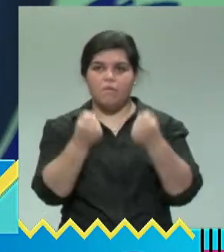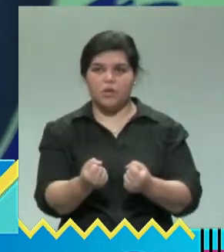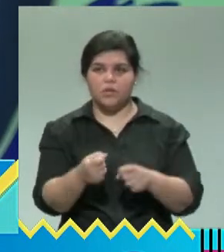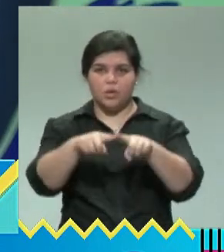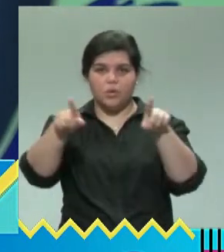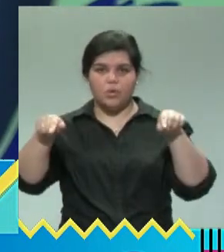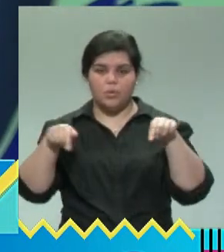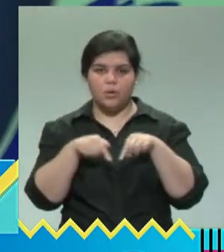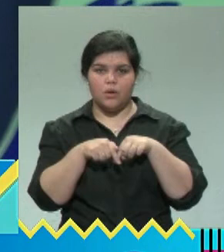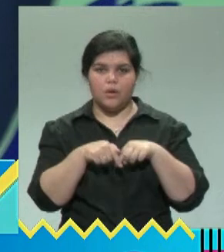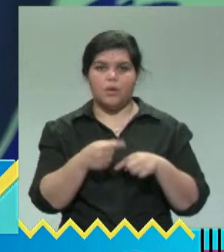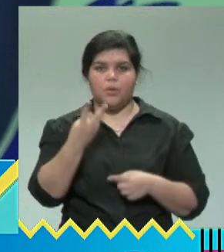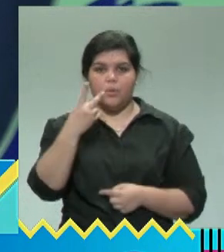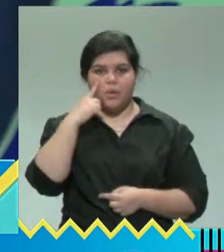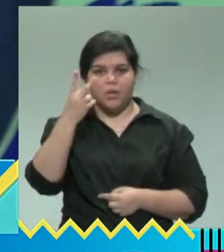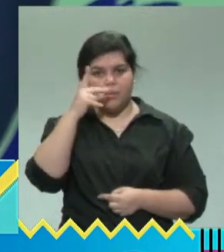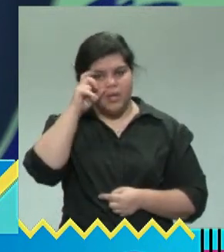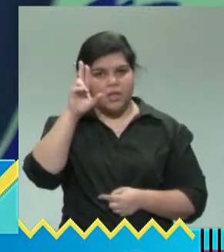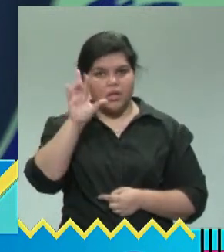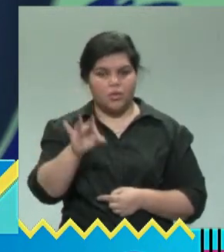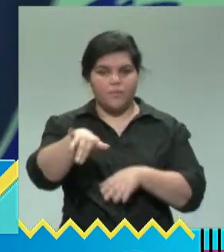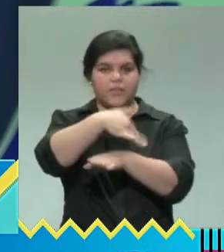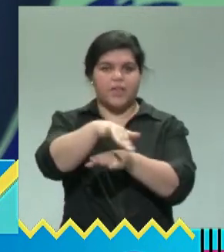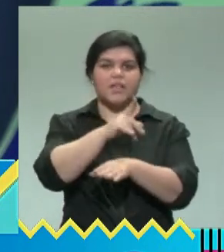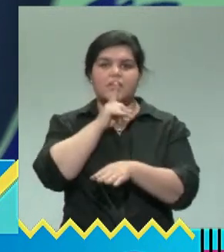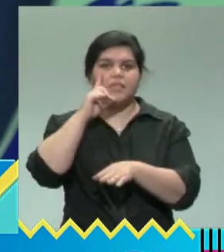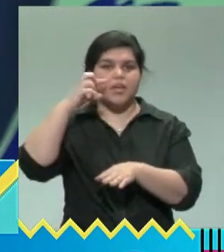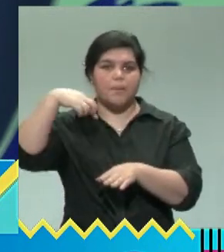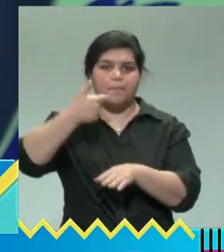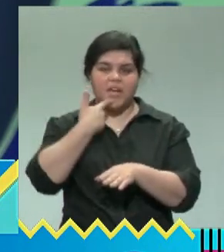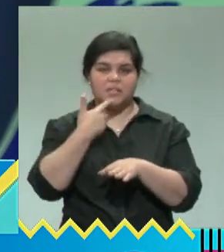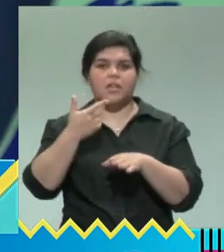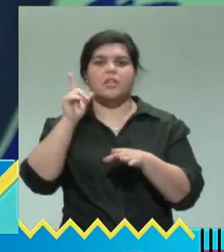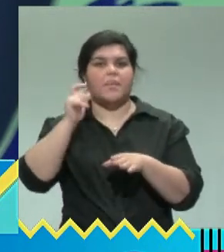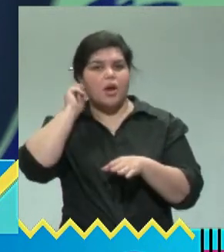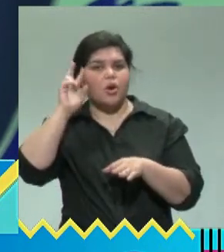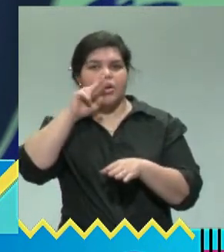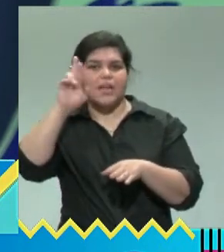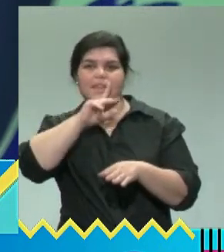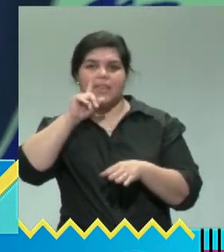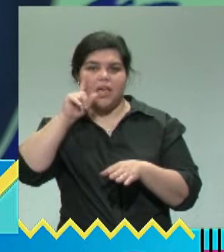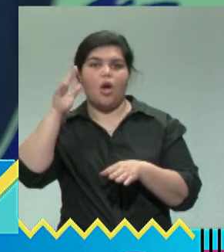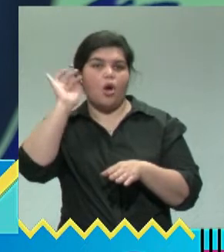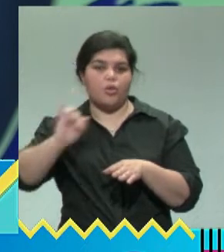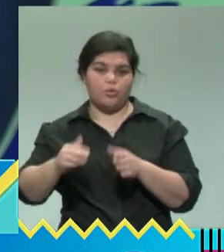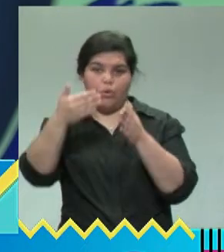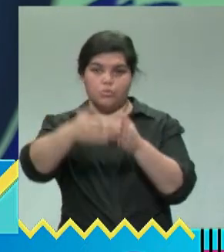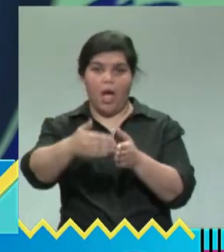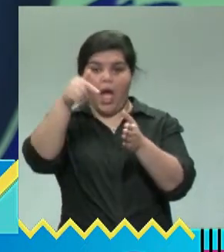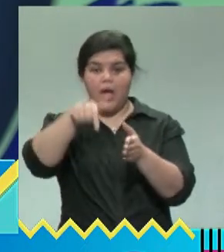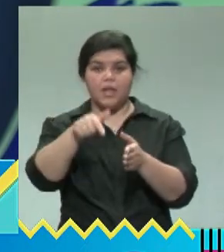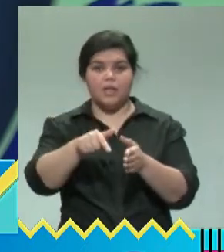Noti, ahí en la calle Las Tipas y Gorriti de Godoy Cruz, que también pueden acercarse a comprar plantas, que eso nos habilita